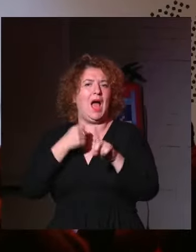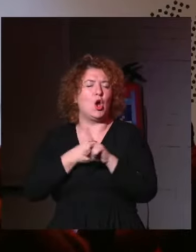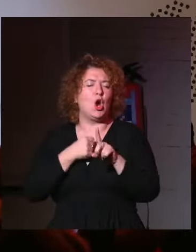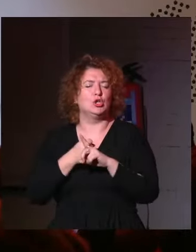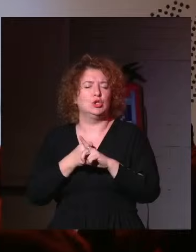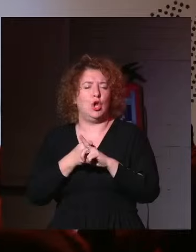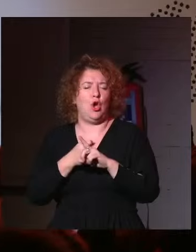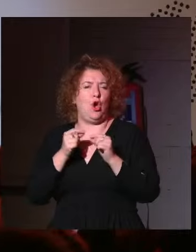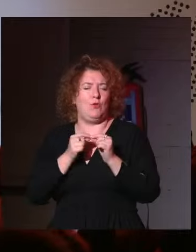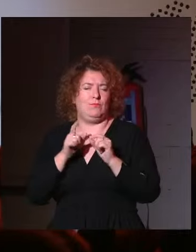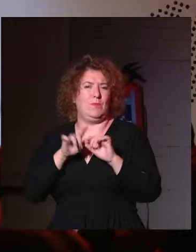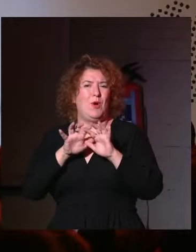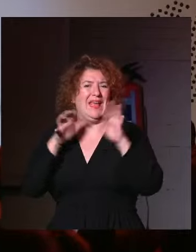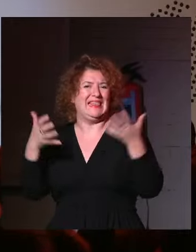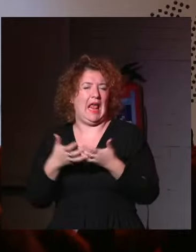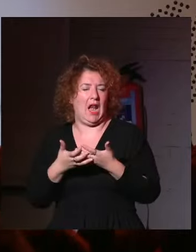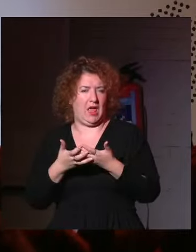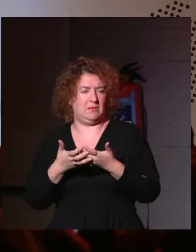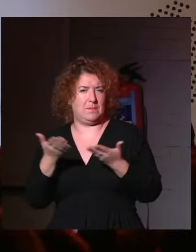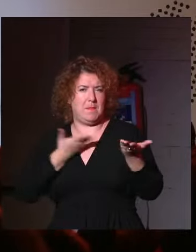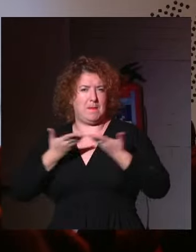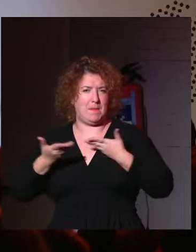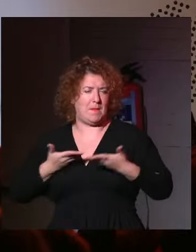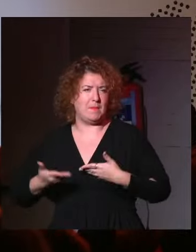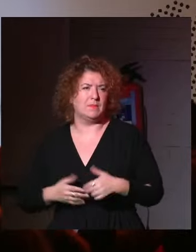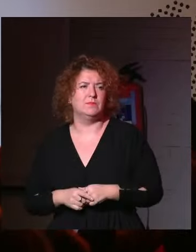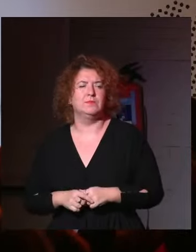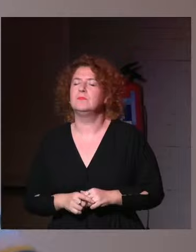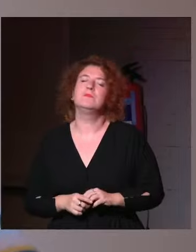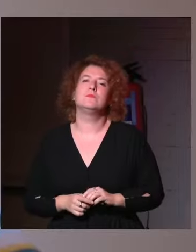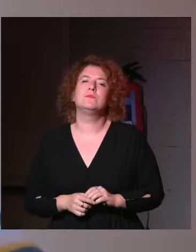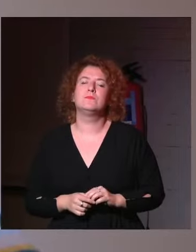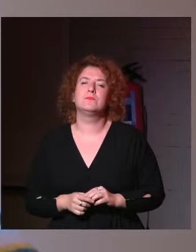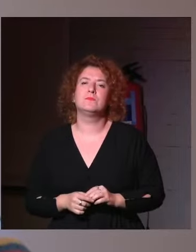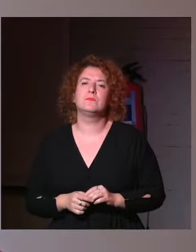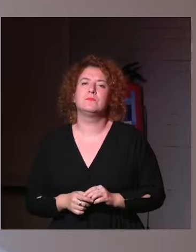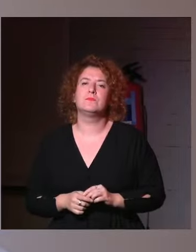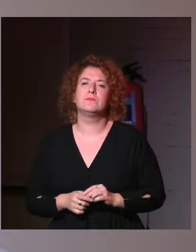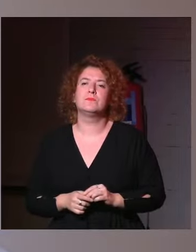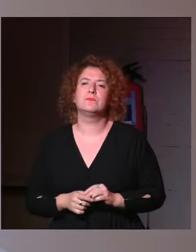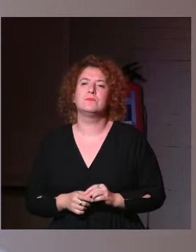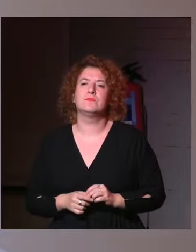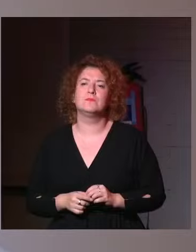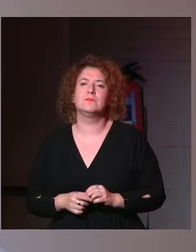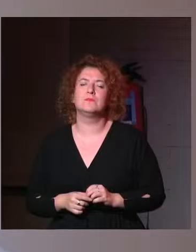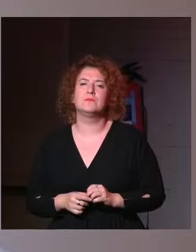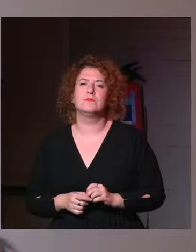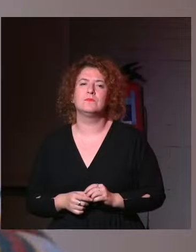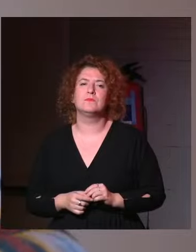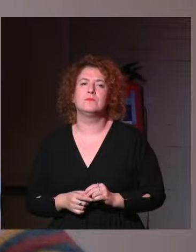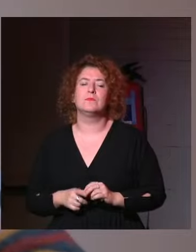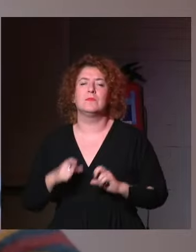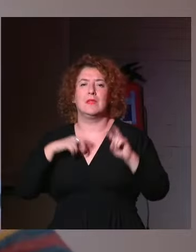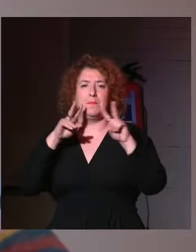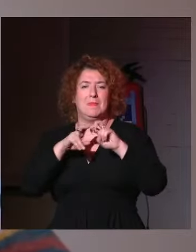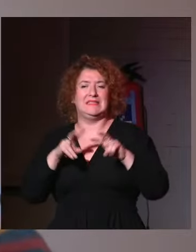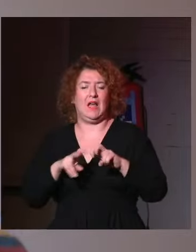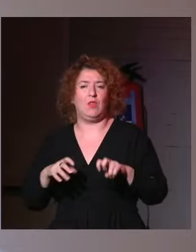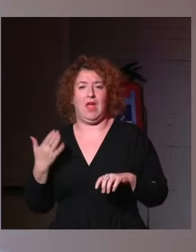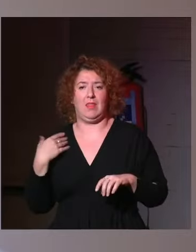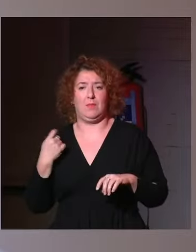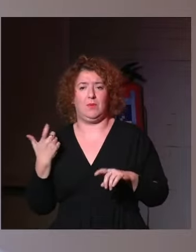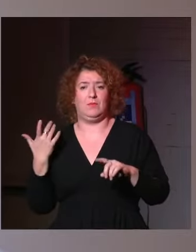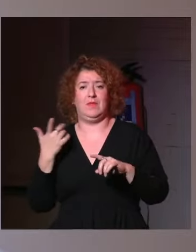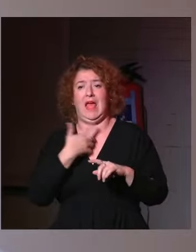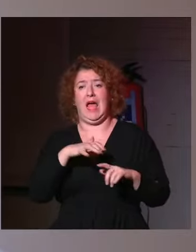online y con sus efectos eh sé que estás muy pendiente de de estudios algunos de de esos estudios se han presentado recientemente de